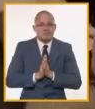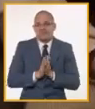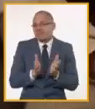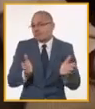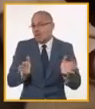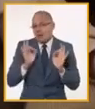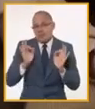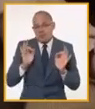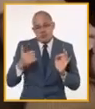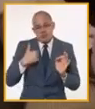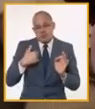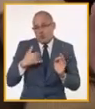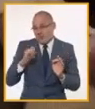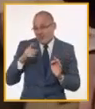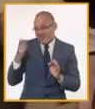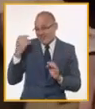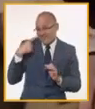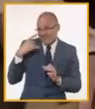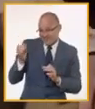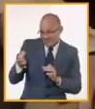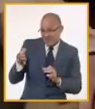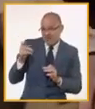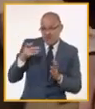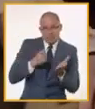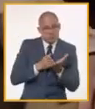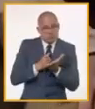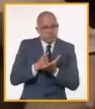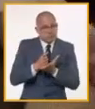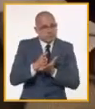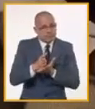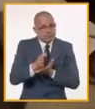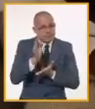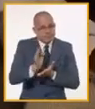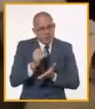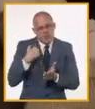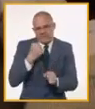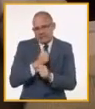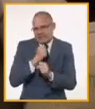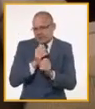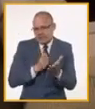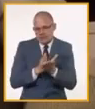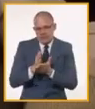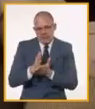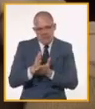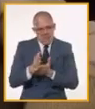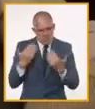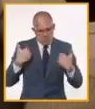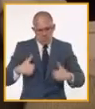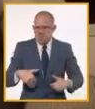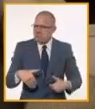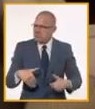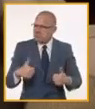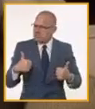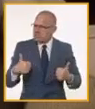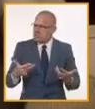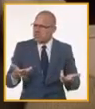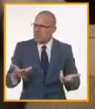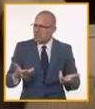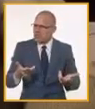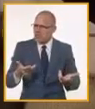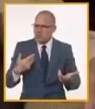seguido por lo que tú dices también, en el sentido de que, bueno, yo me siento bien todavía de salud, me siento que